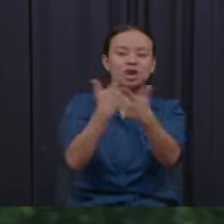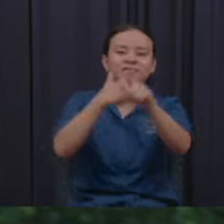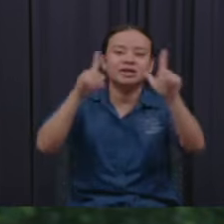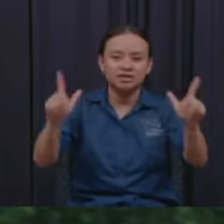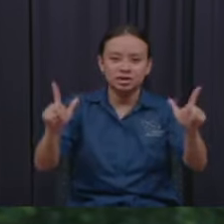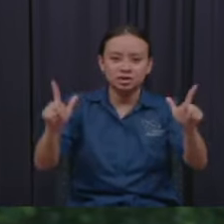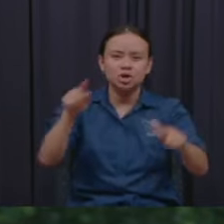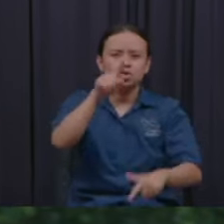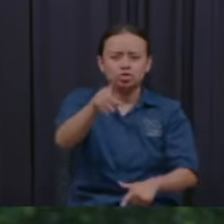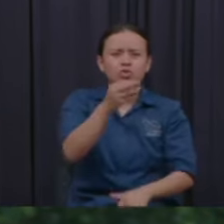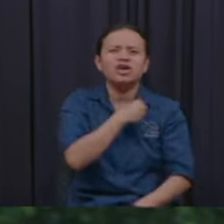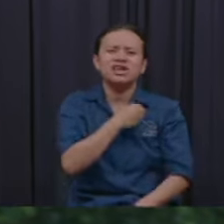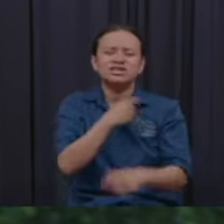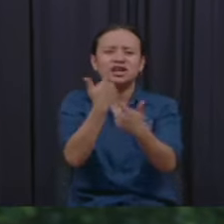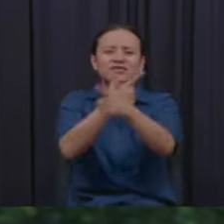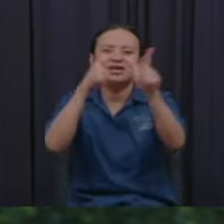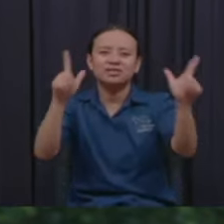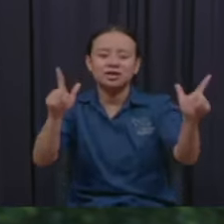liberados?